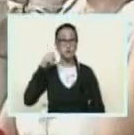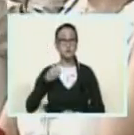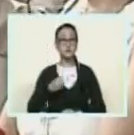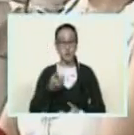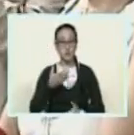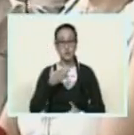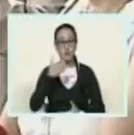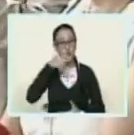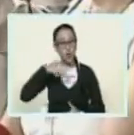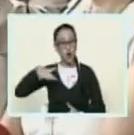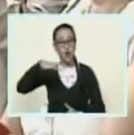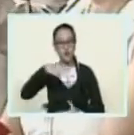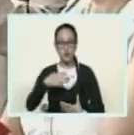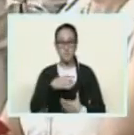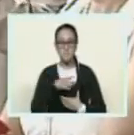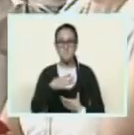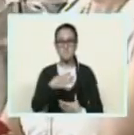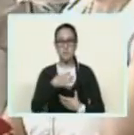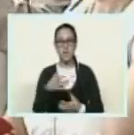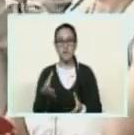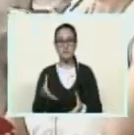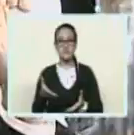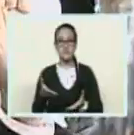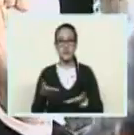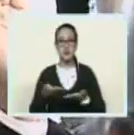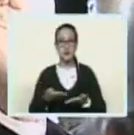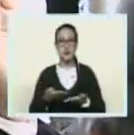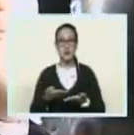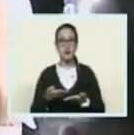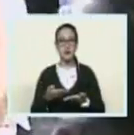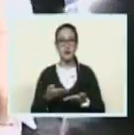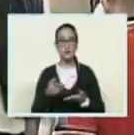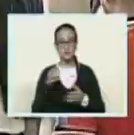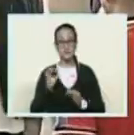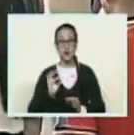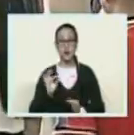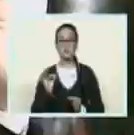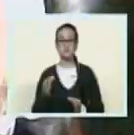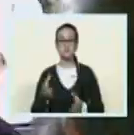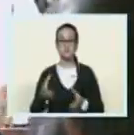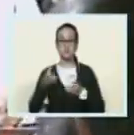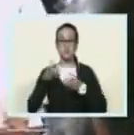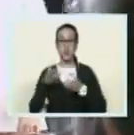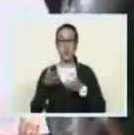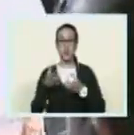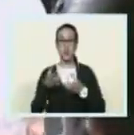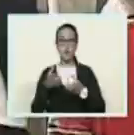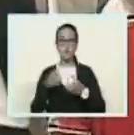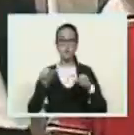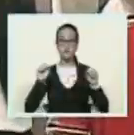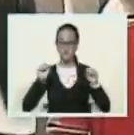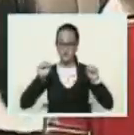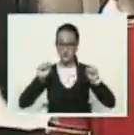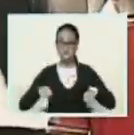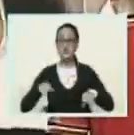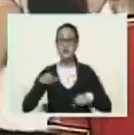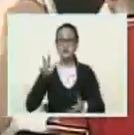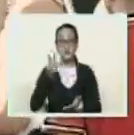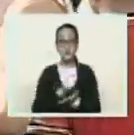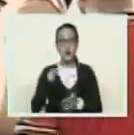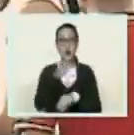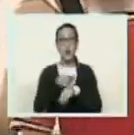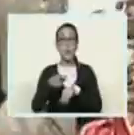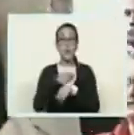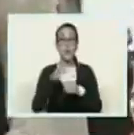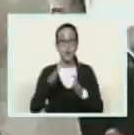os premien. Si no, Dios lo demanda. Quede usted investido. Amén. Como gobernador del estado